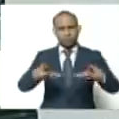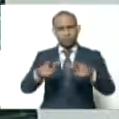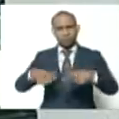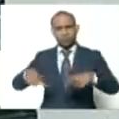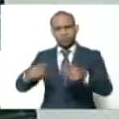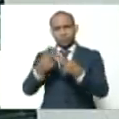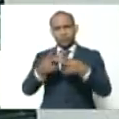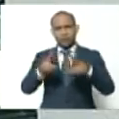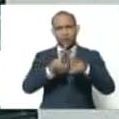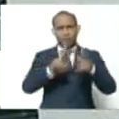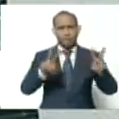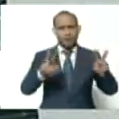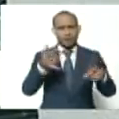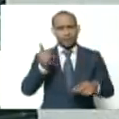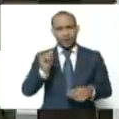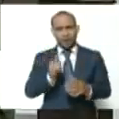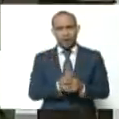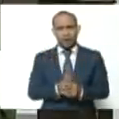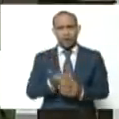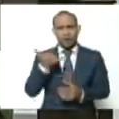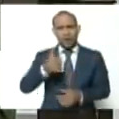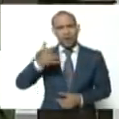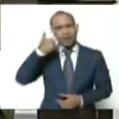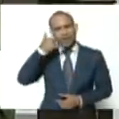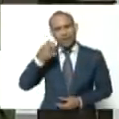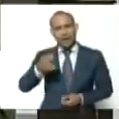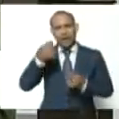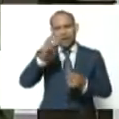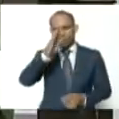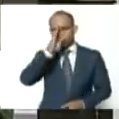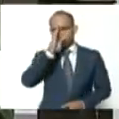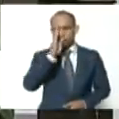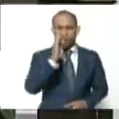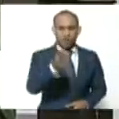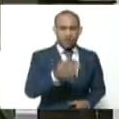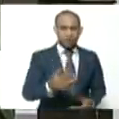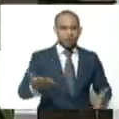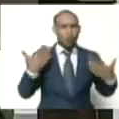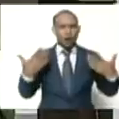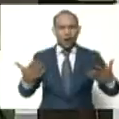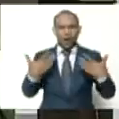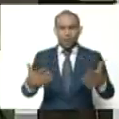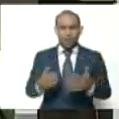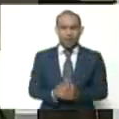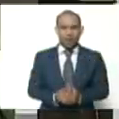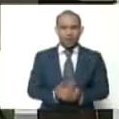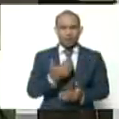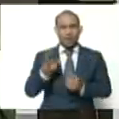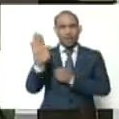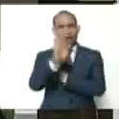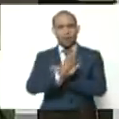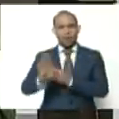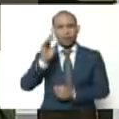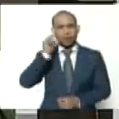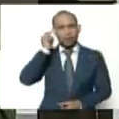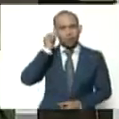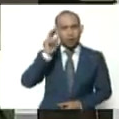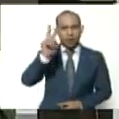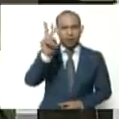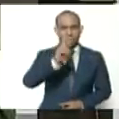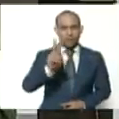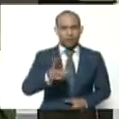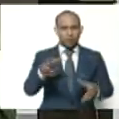que tenemos para que tengan un teléfono directo de emergencia para la protección de la mujer